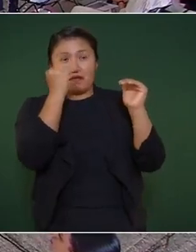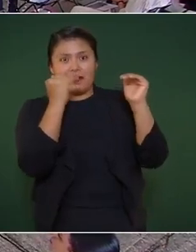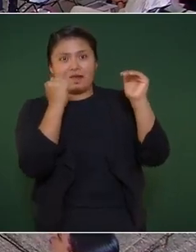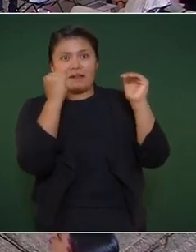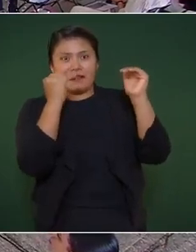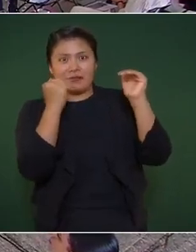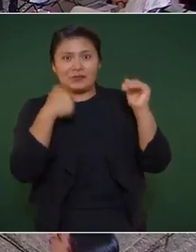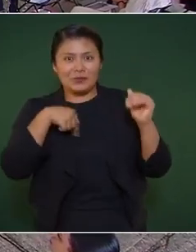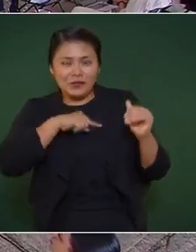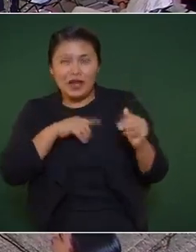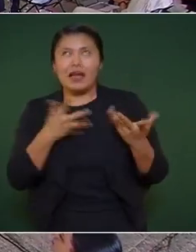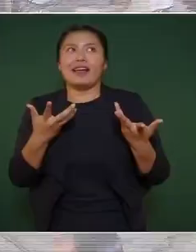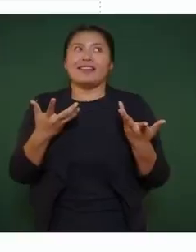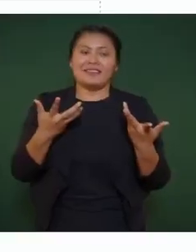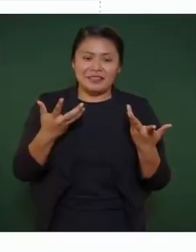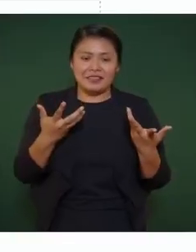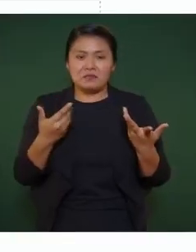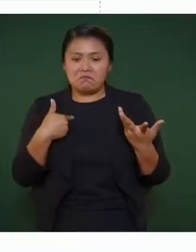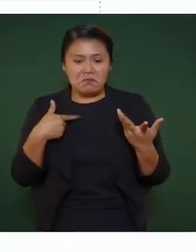Nada, no se movió.